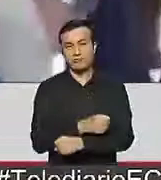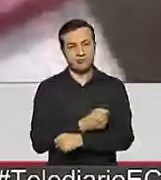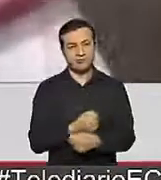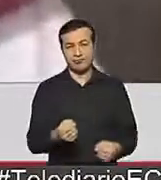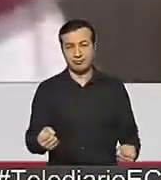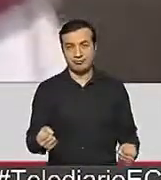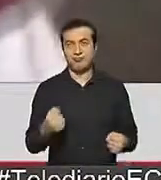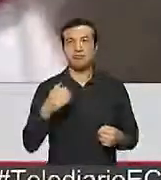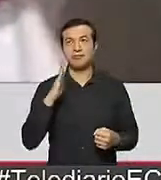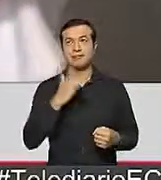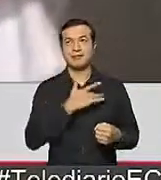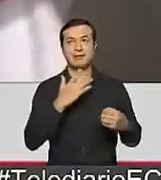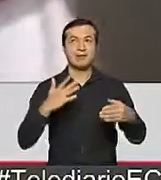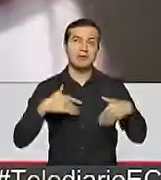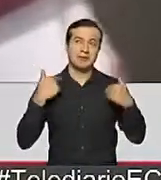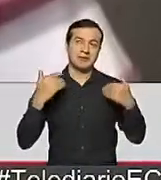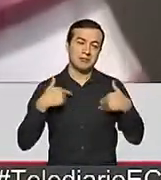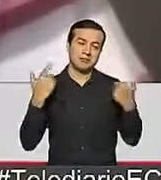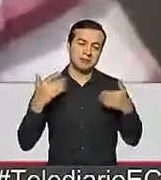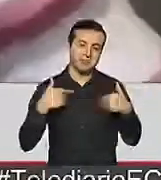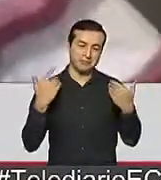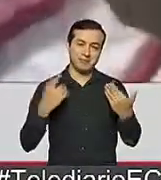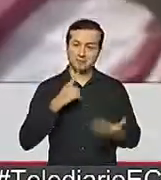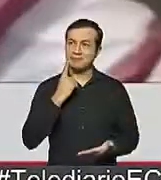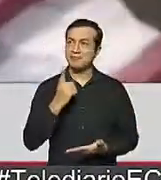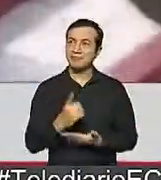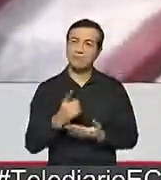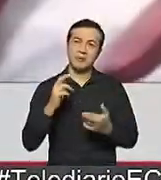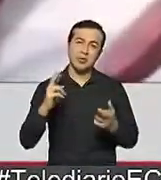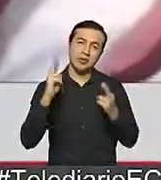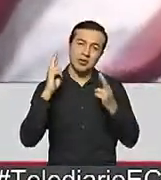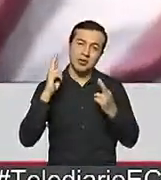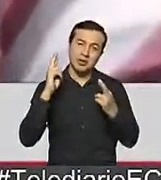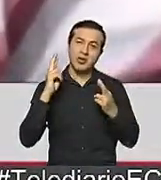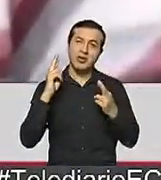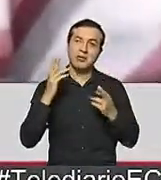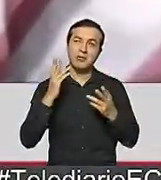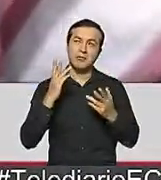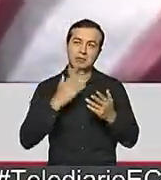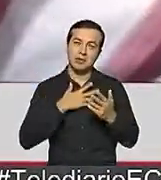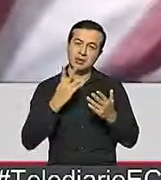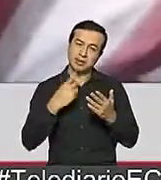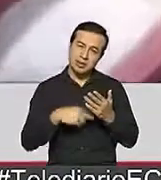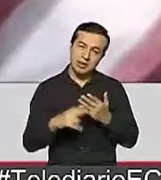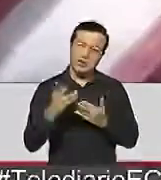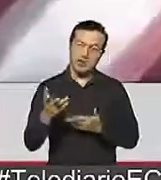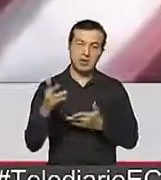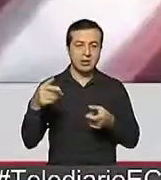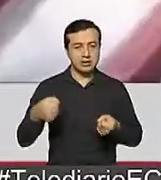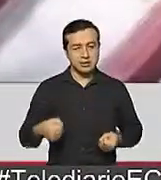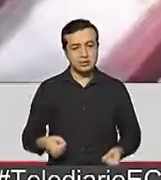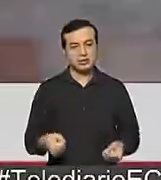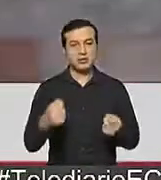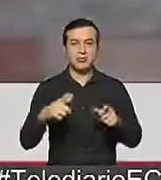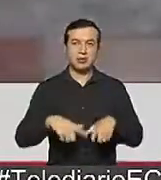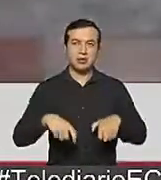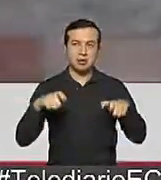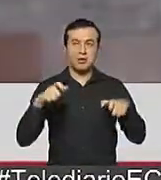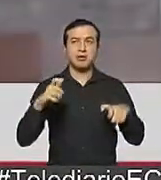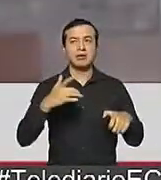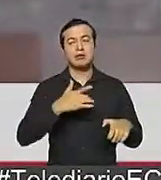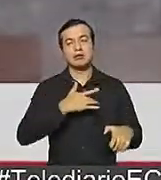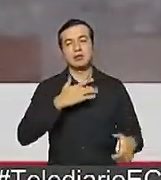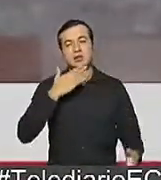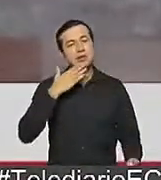gastos. Emocionado, esperando también que le den provecho también al bebé, con la silla, los pañales. Yo le